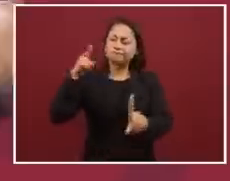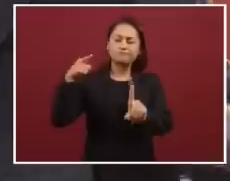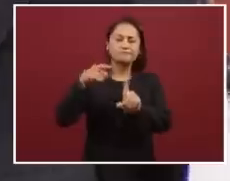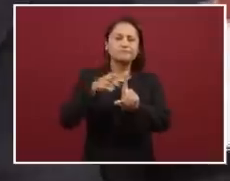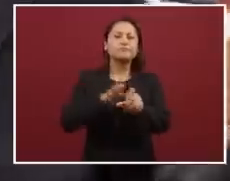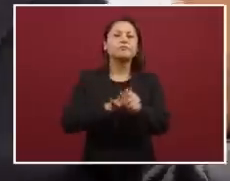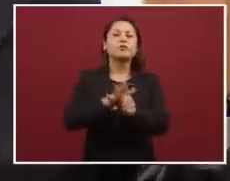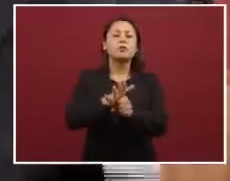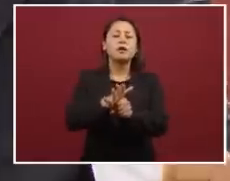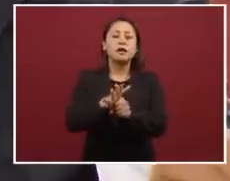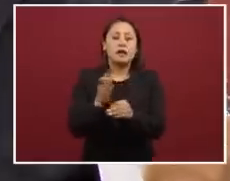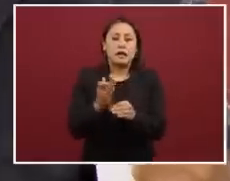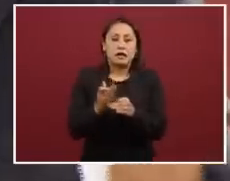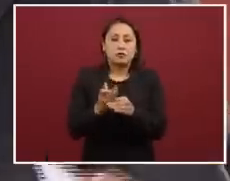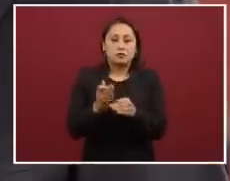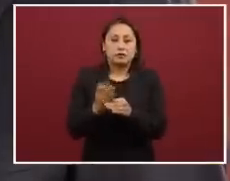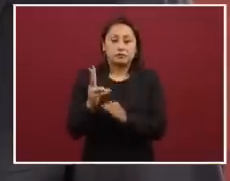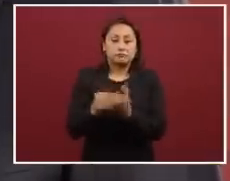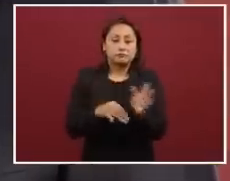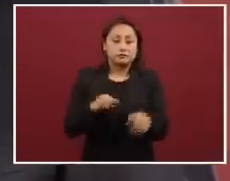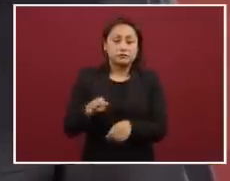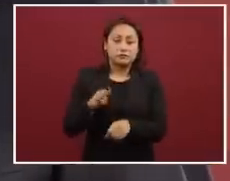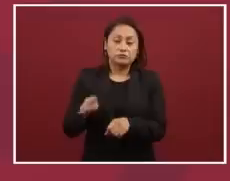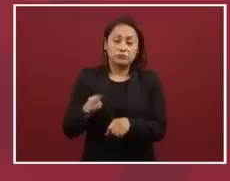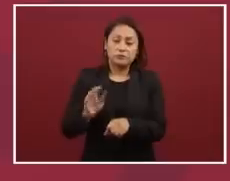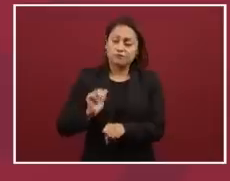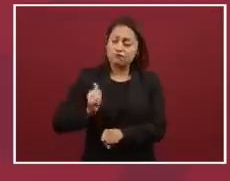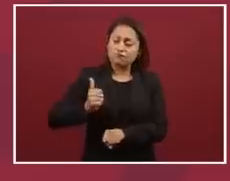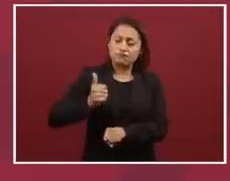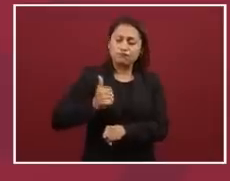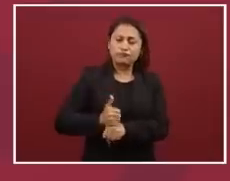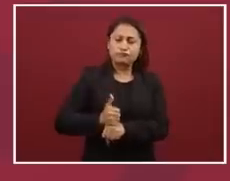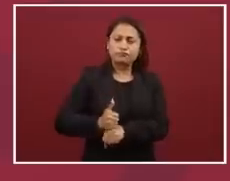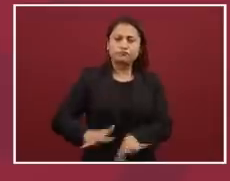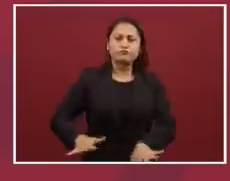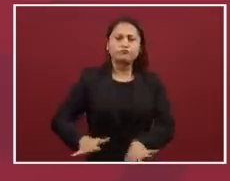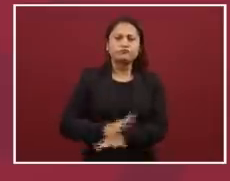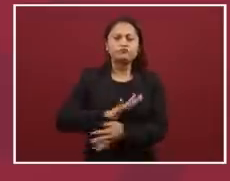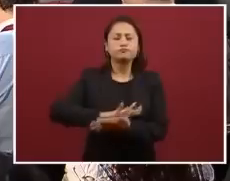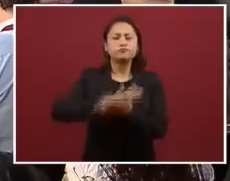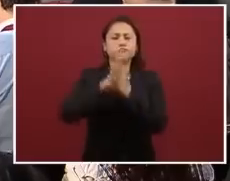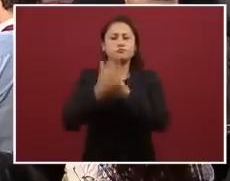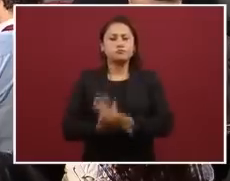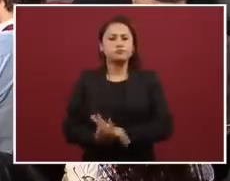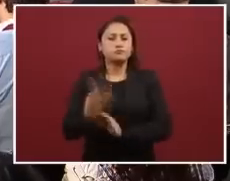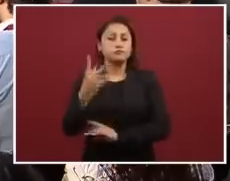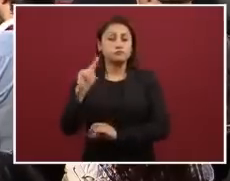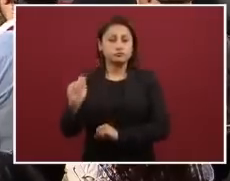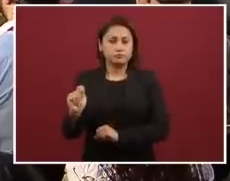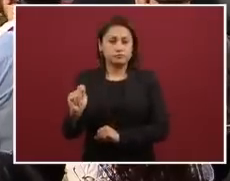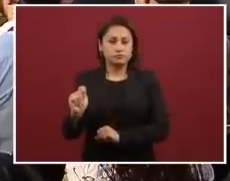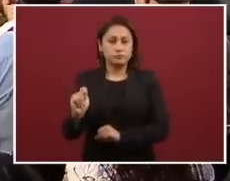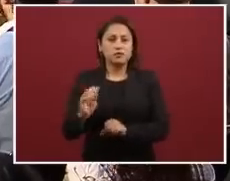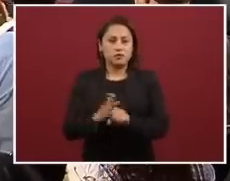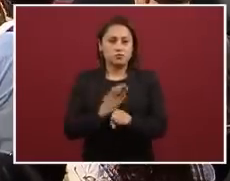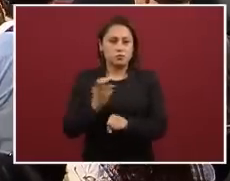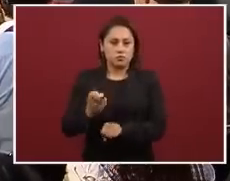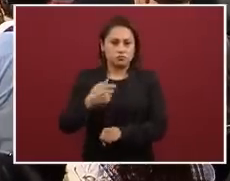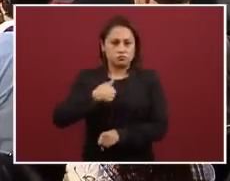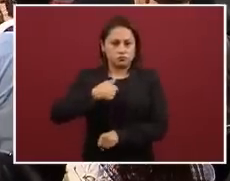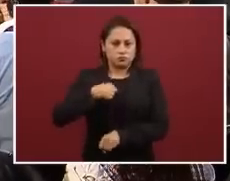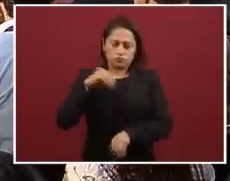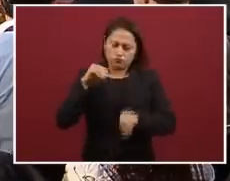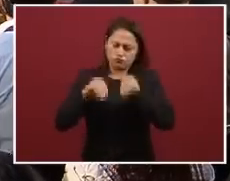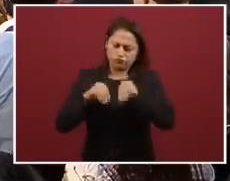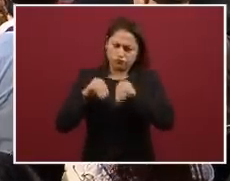queden las bases de la transformación. Por eso me estoy aplicando a fondo